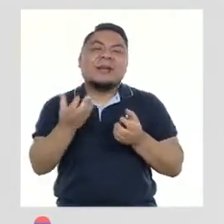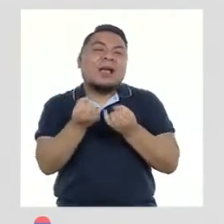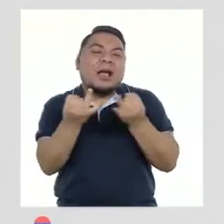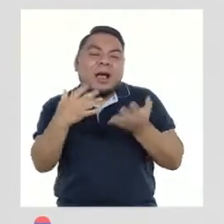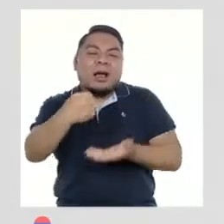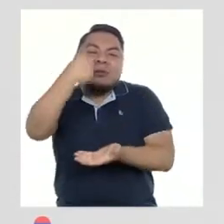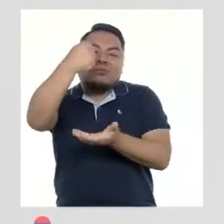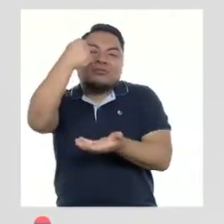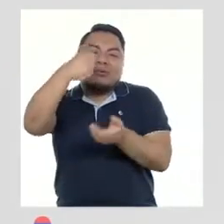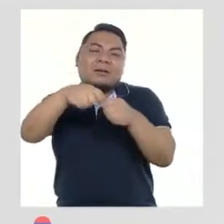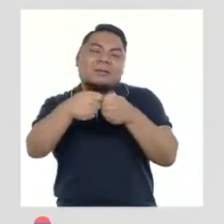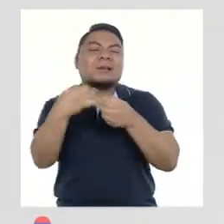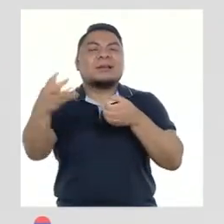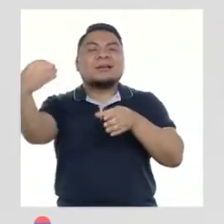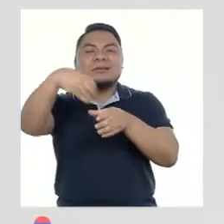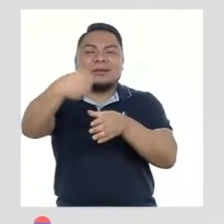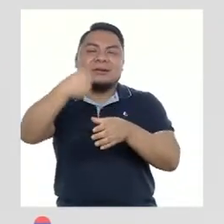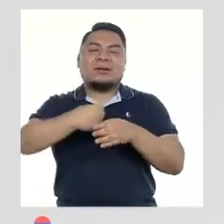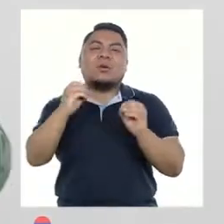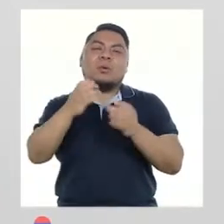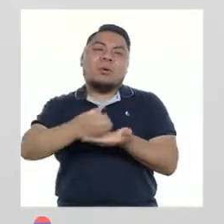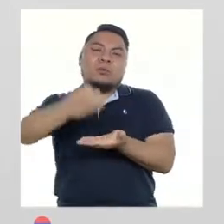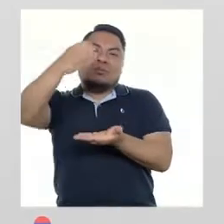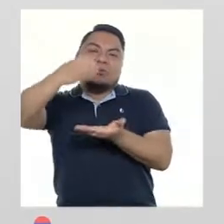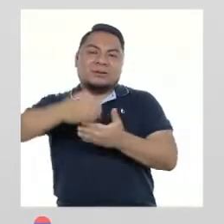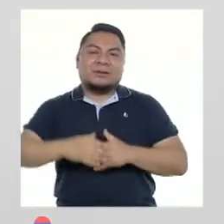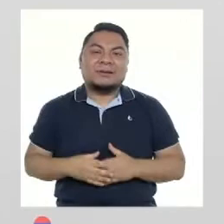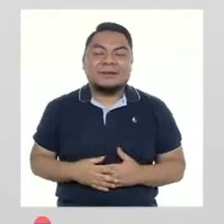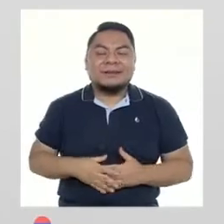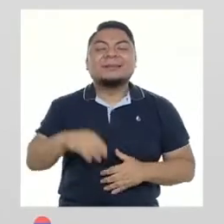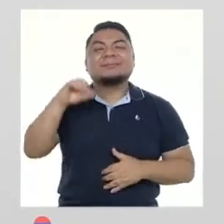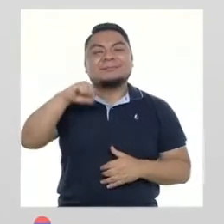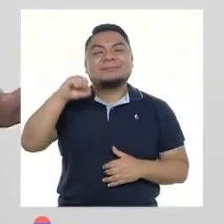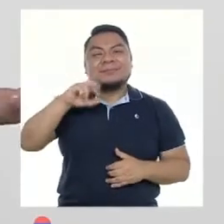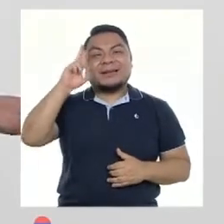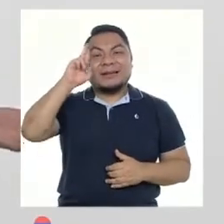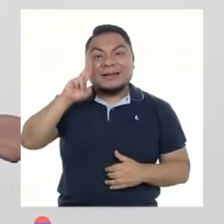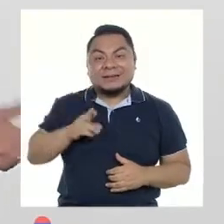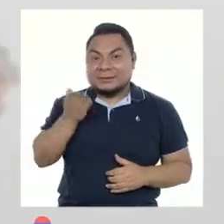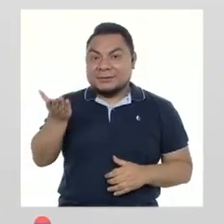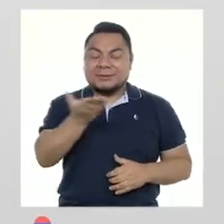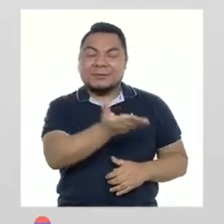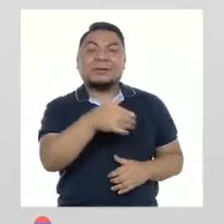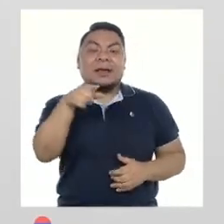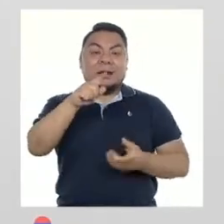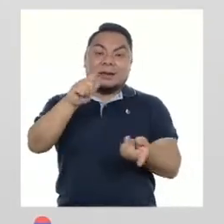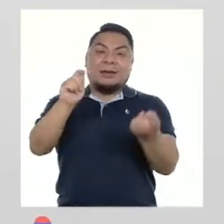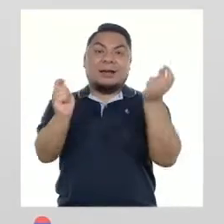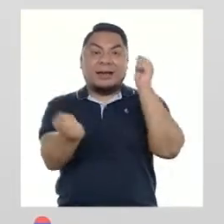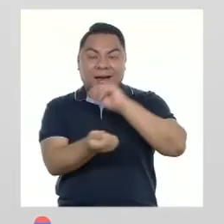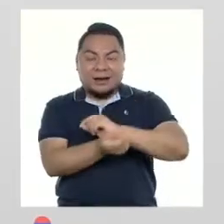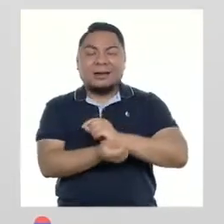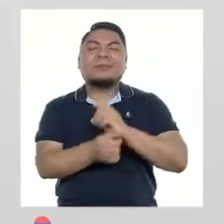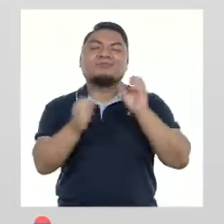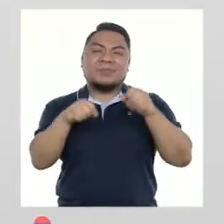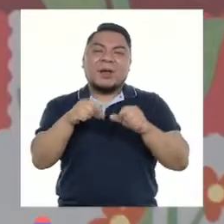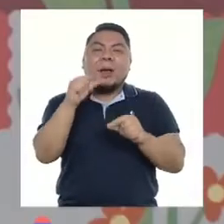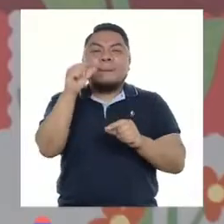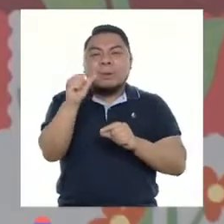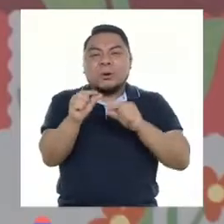alguna bolsita de plástico o botellas. Tienes razón, Calcetín. El cambio va a ser poco a